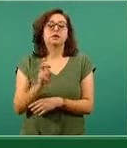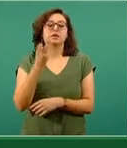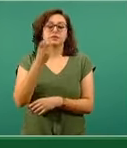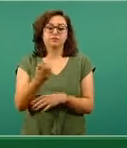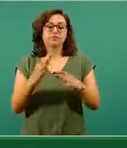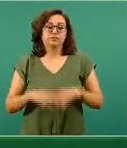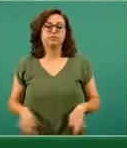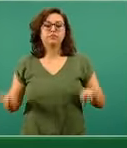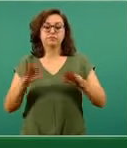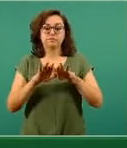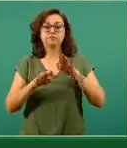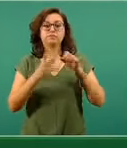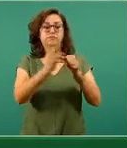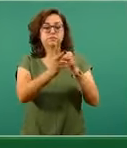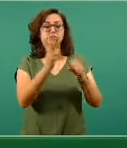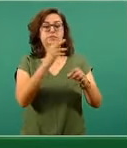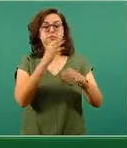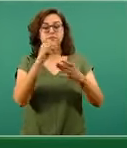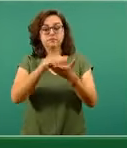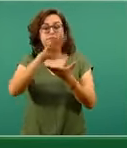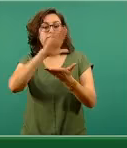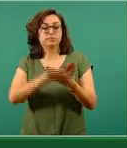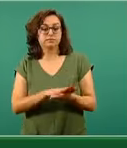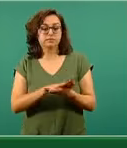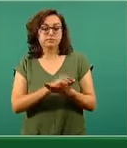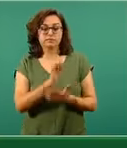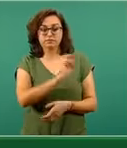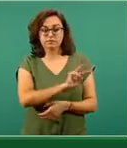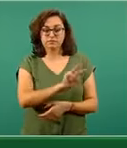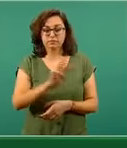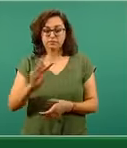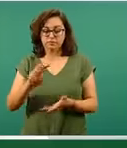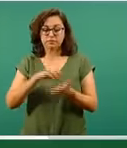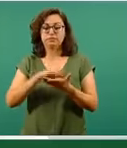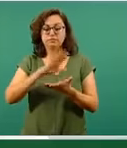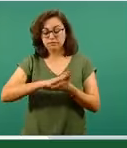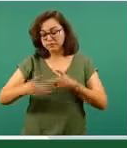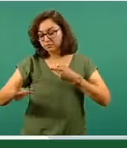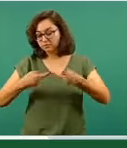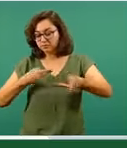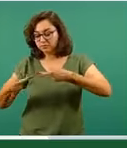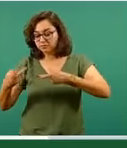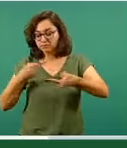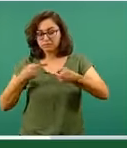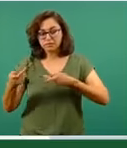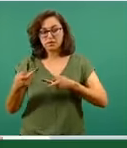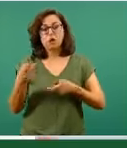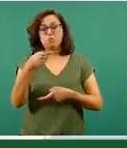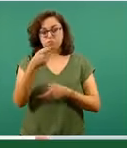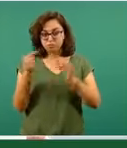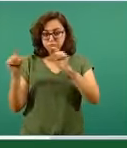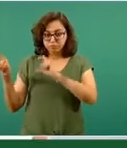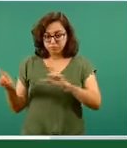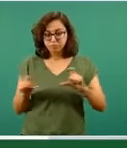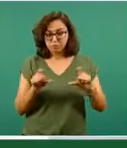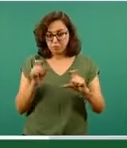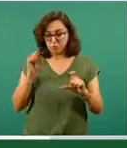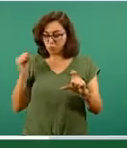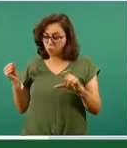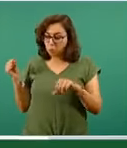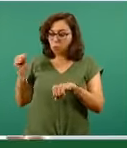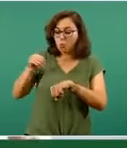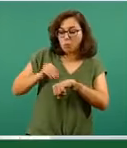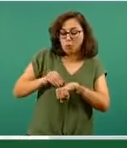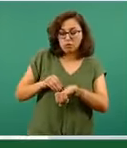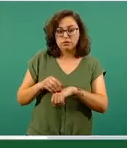convocatoria, por eso también lo importante del preregistro, que nos ayuda tanto a la planeación como a la convocatoria, pues es posible que ya en los sitios